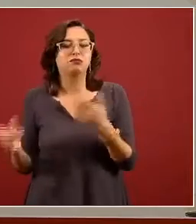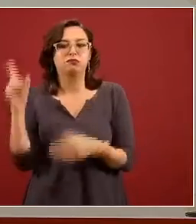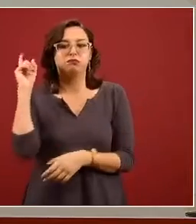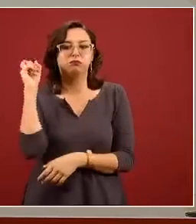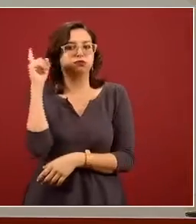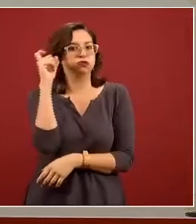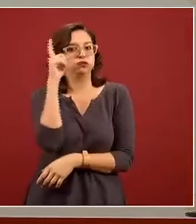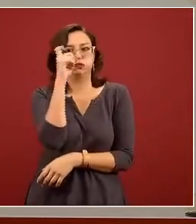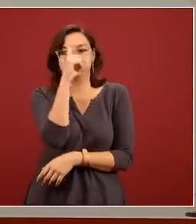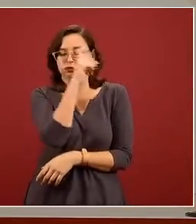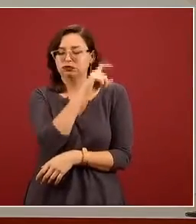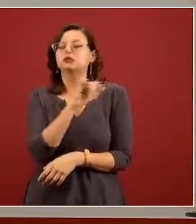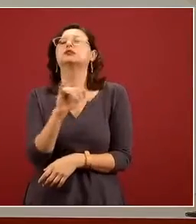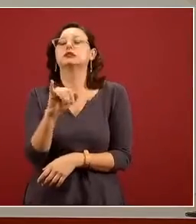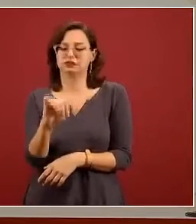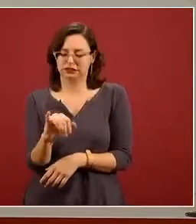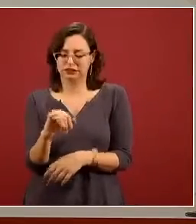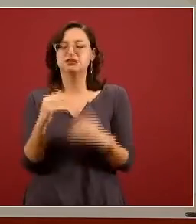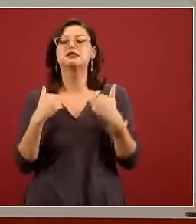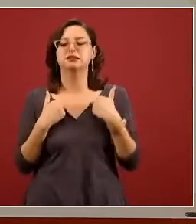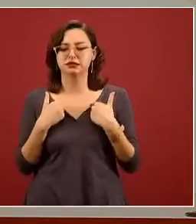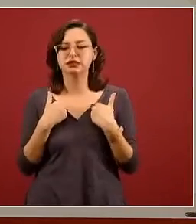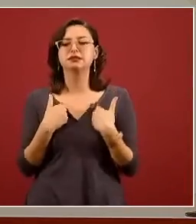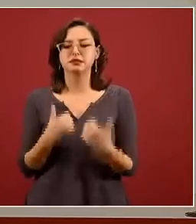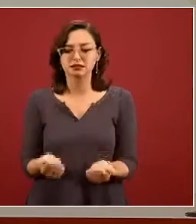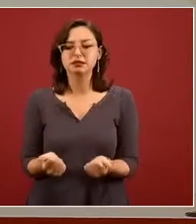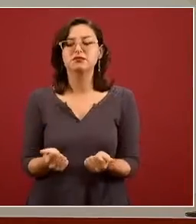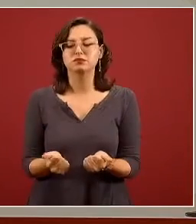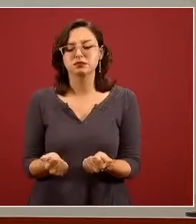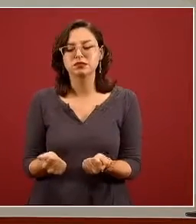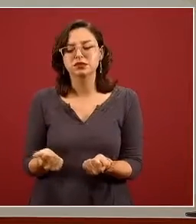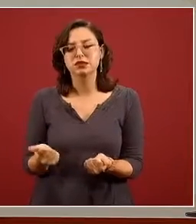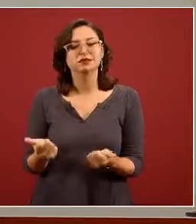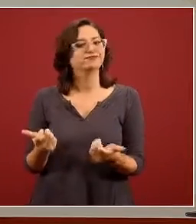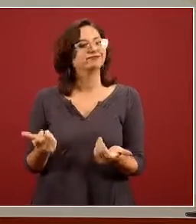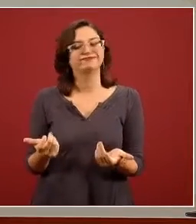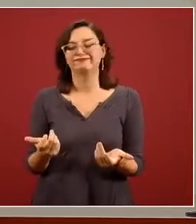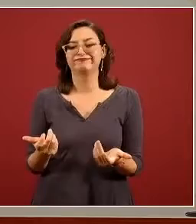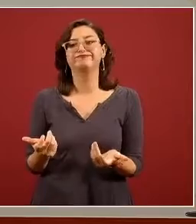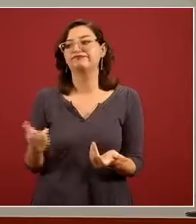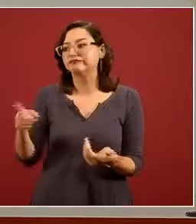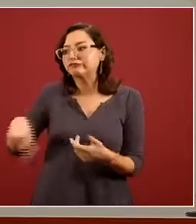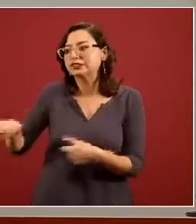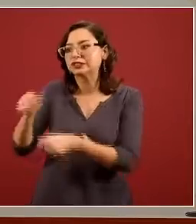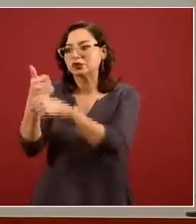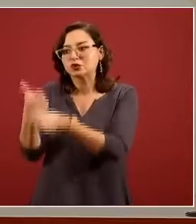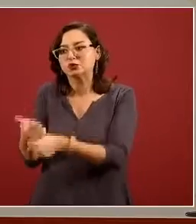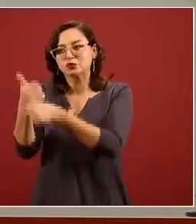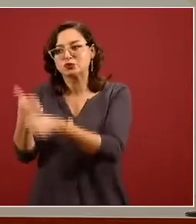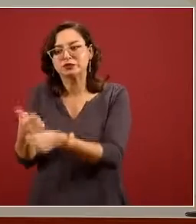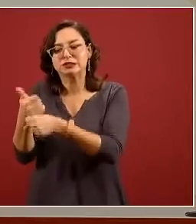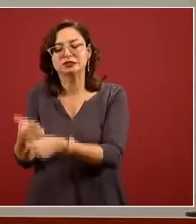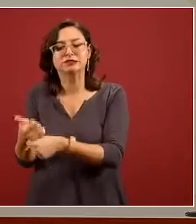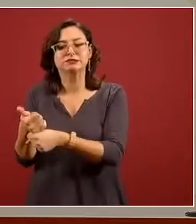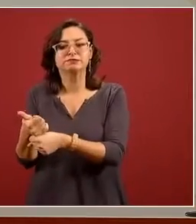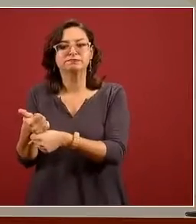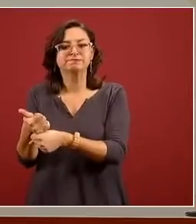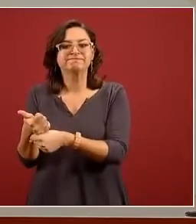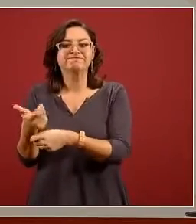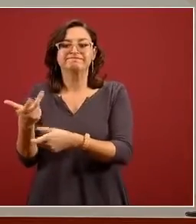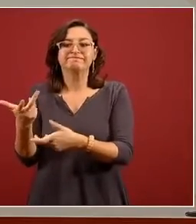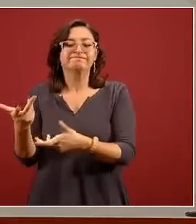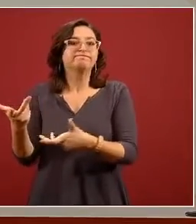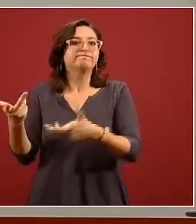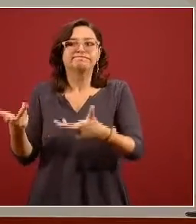difícil. No perdemos la conciencia de esto, no quisiéramos que estén experimentando nadie de todos los que